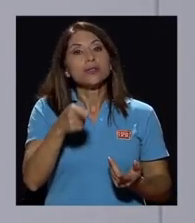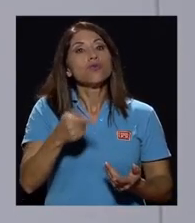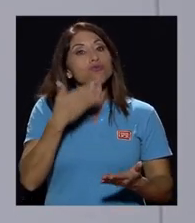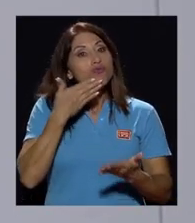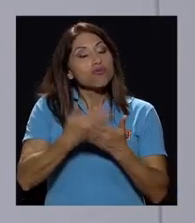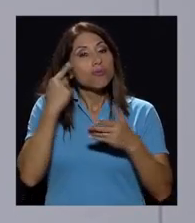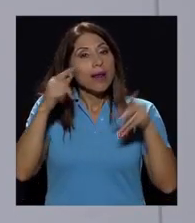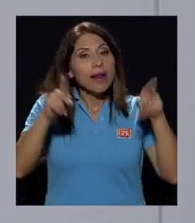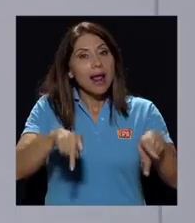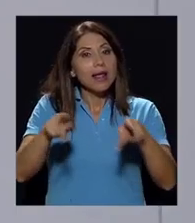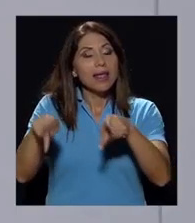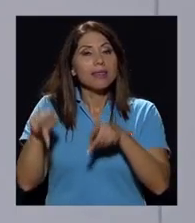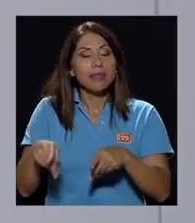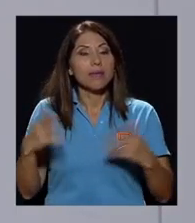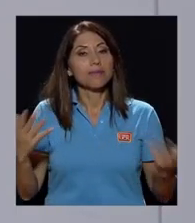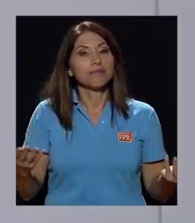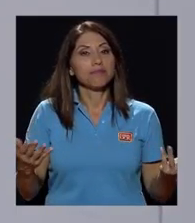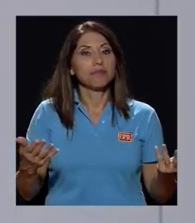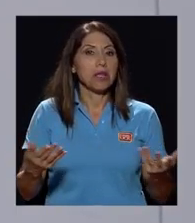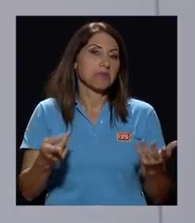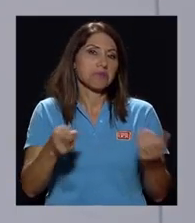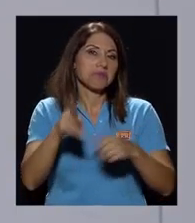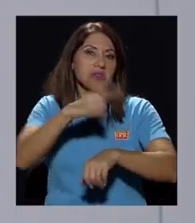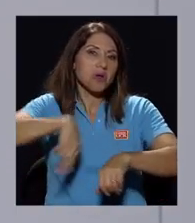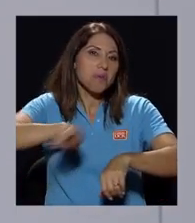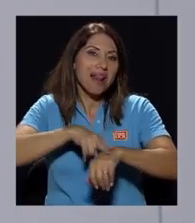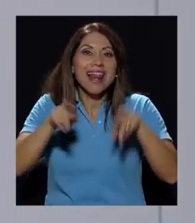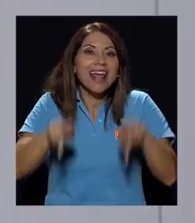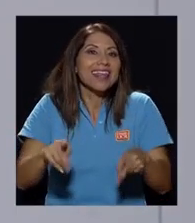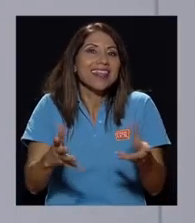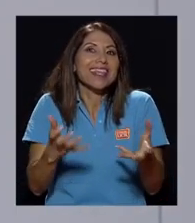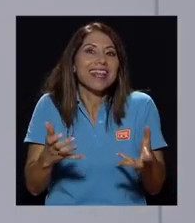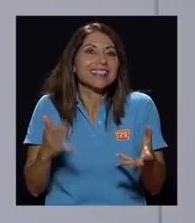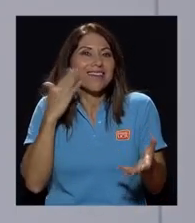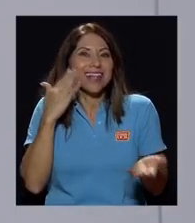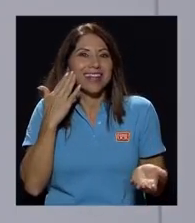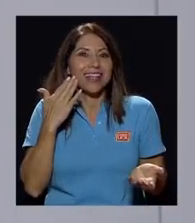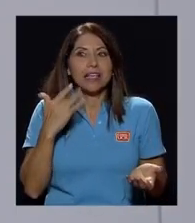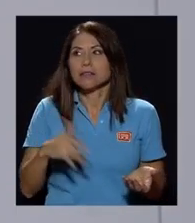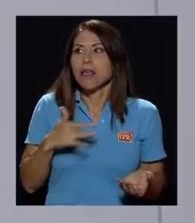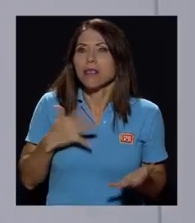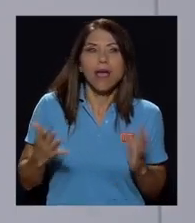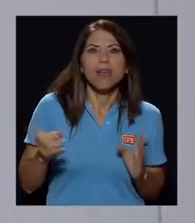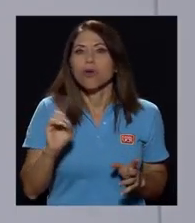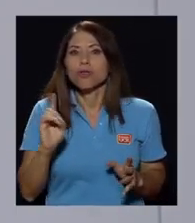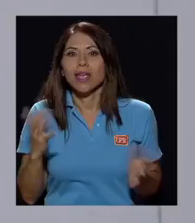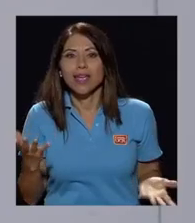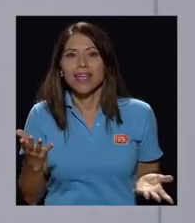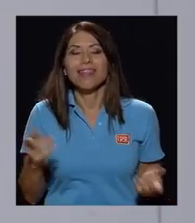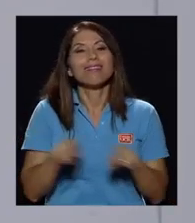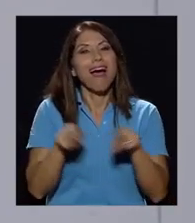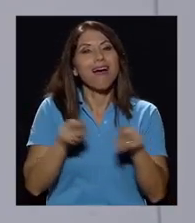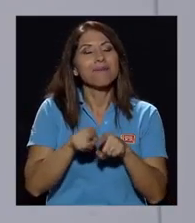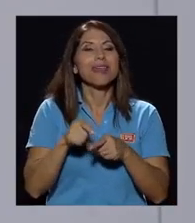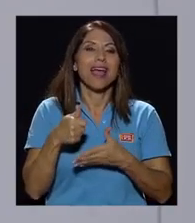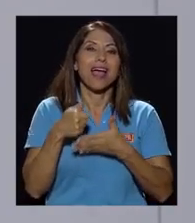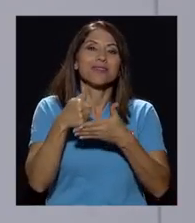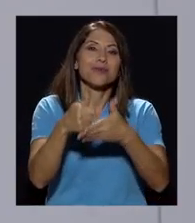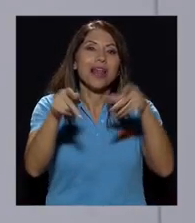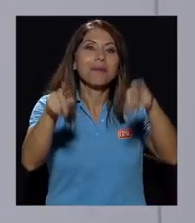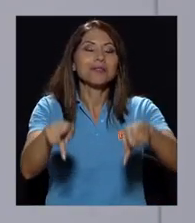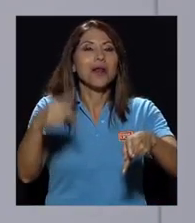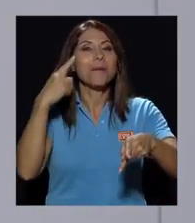gente la gente se bueno esto es normal para la gente quiere saber apenas si entiendo dónde fue también esta información le ayuda a la persona como a